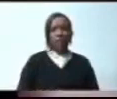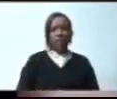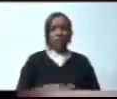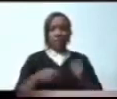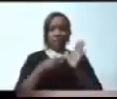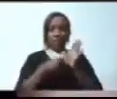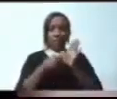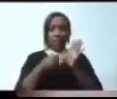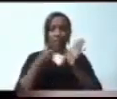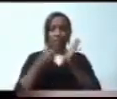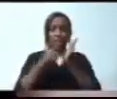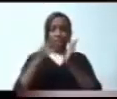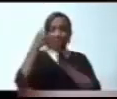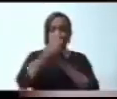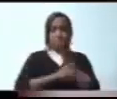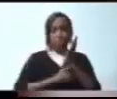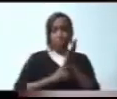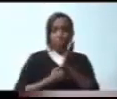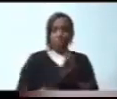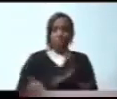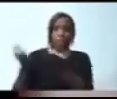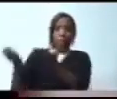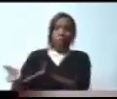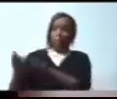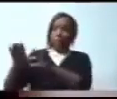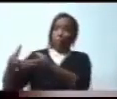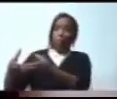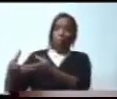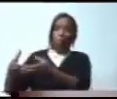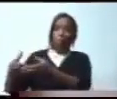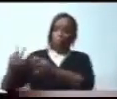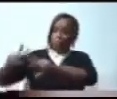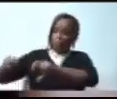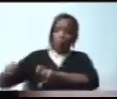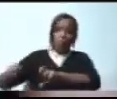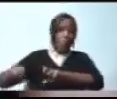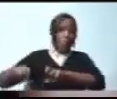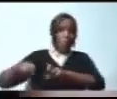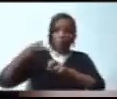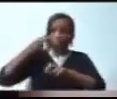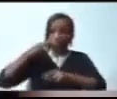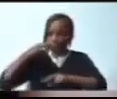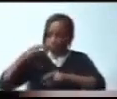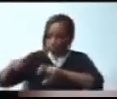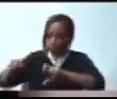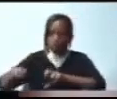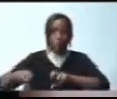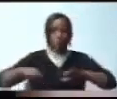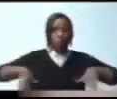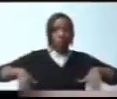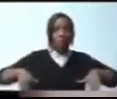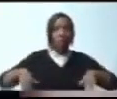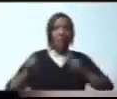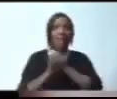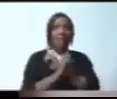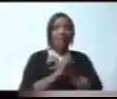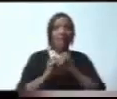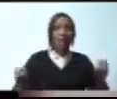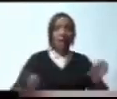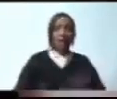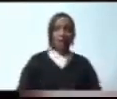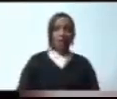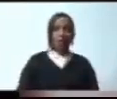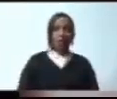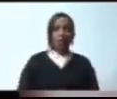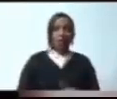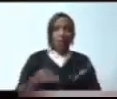el que quiere una copia. Por favor, Yo tengo 3 años aquí voceando lo mismo y voy a seguir voceando